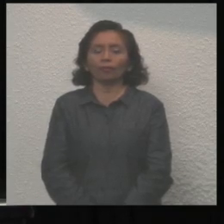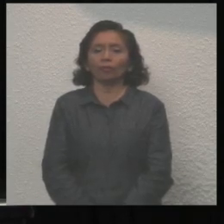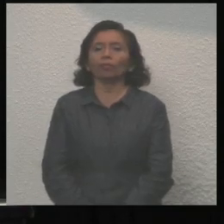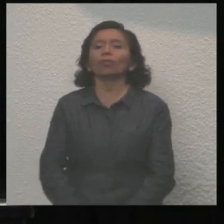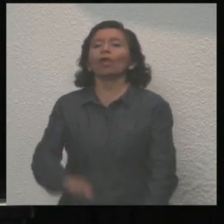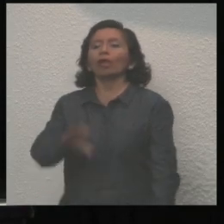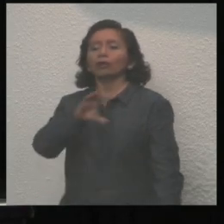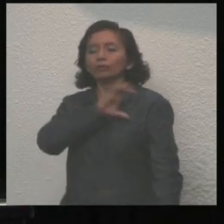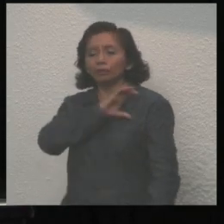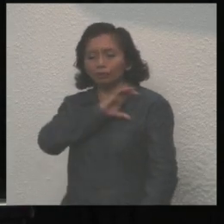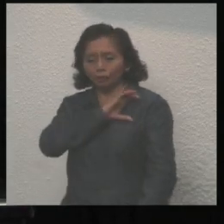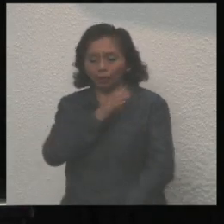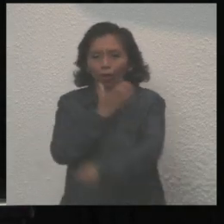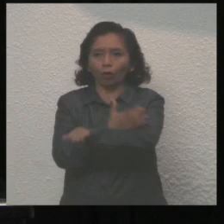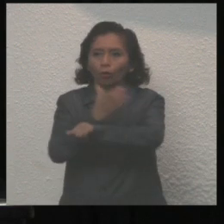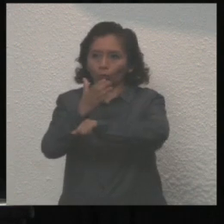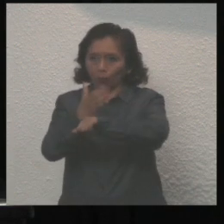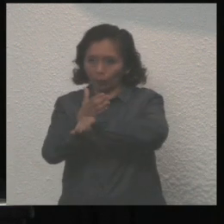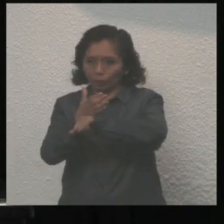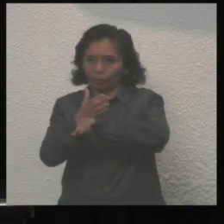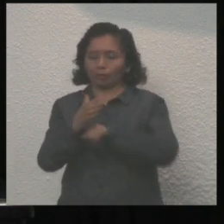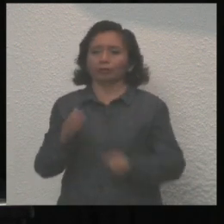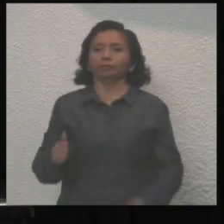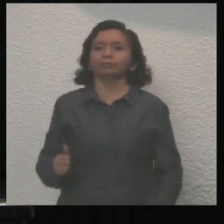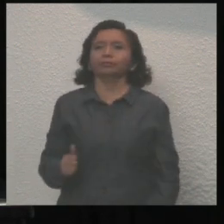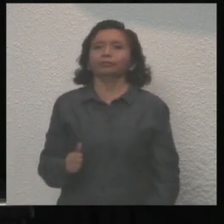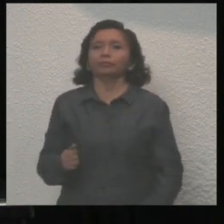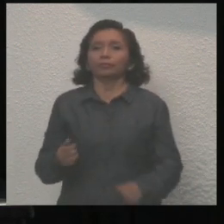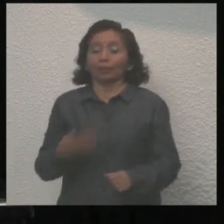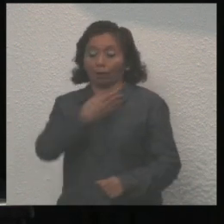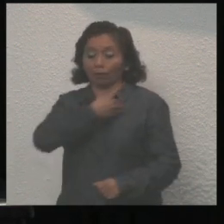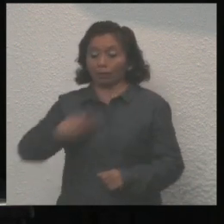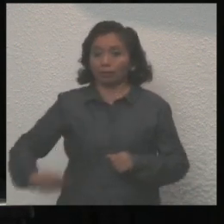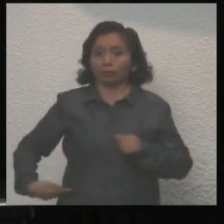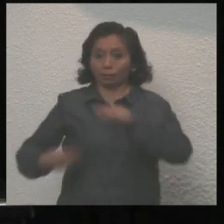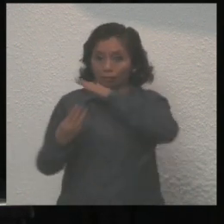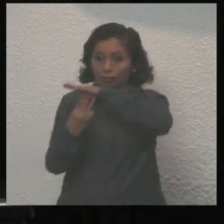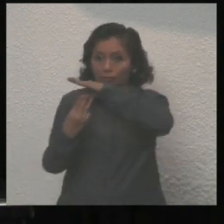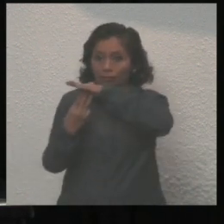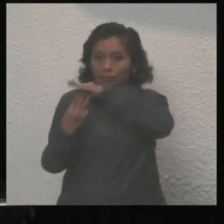Querida compañera Tepi, presidenta de la mesa directiva,